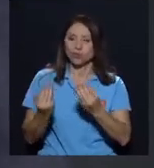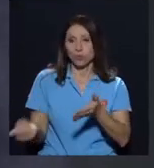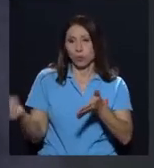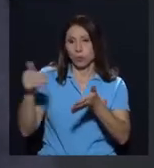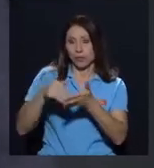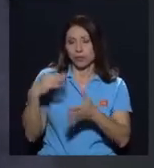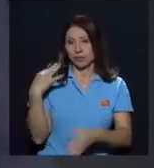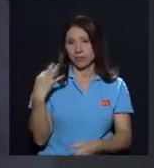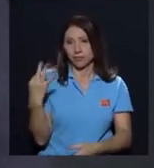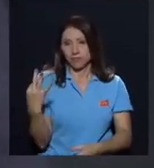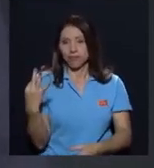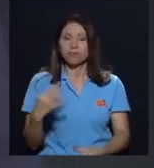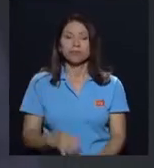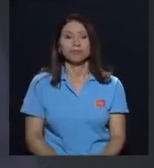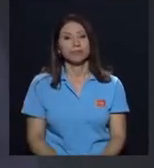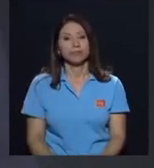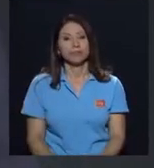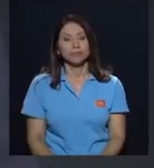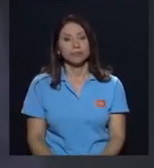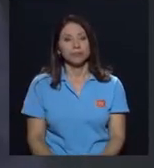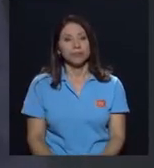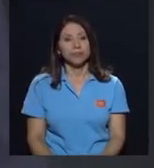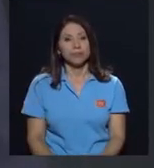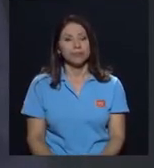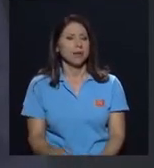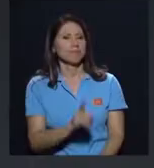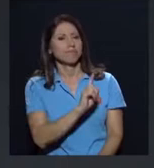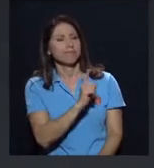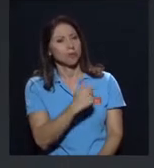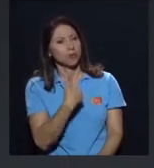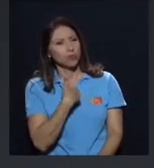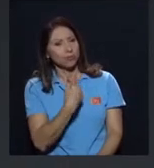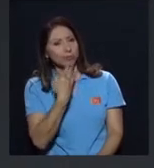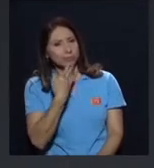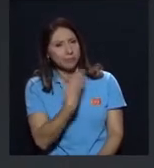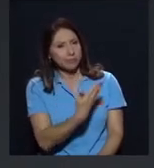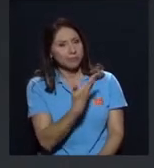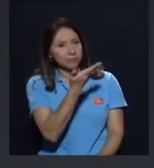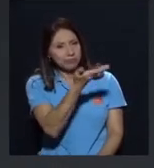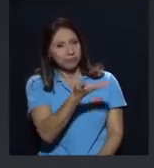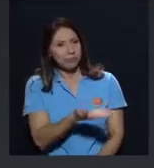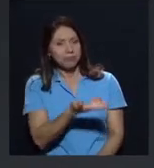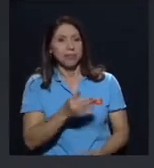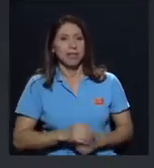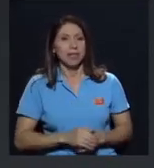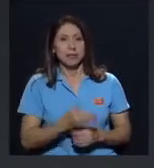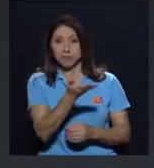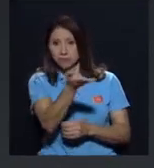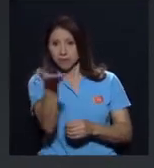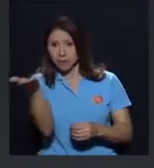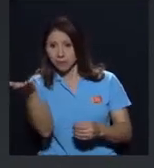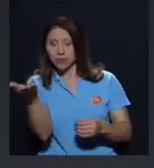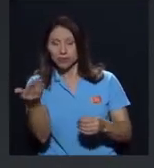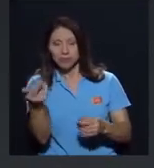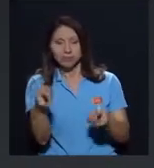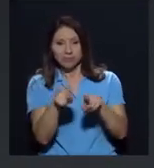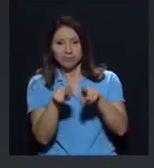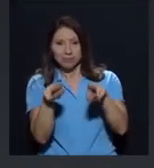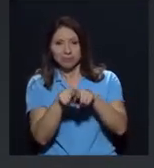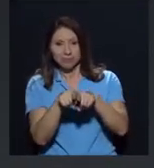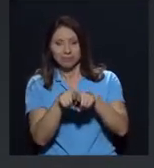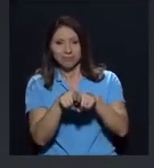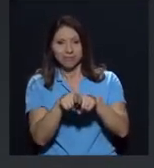invitación el agradecido soy yo y las amigas y amigos estoy seguro que